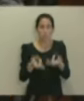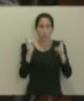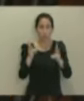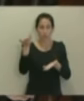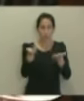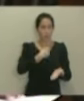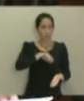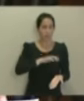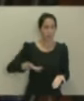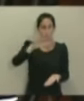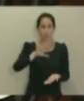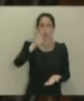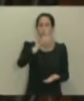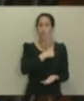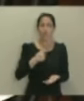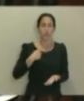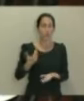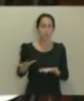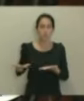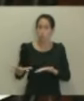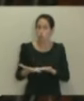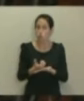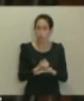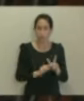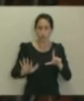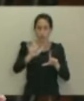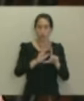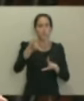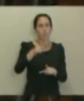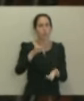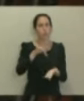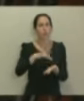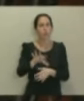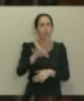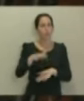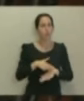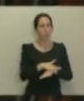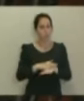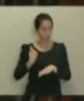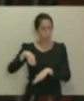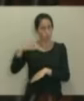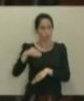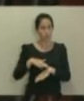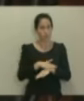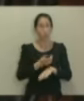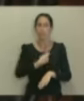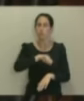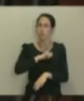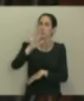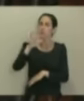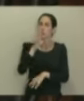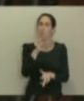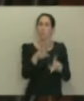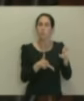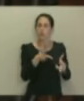en todas las comunidades autónomas e incluso en la elección del presidente del Gobierno de España. Sí, porque el País Vasco